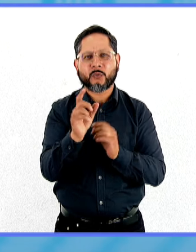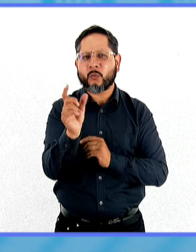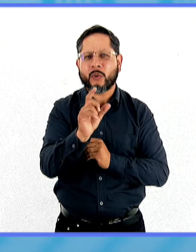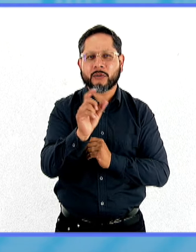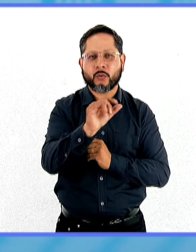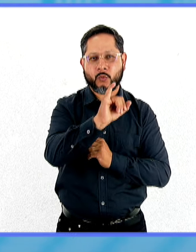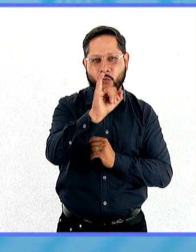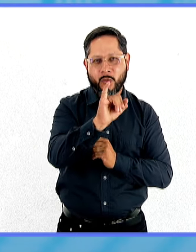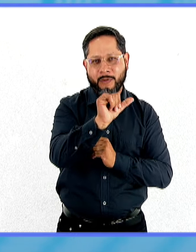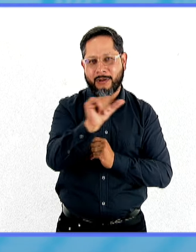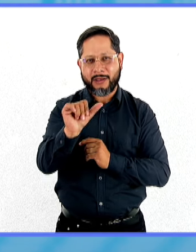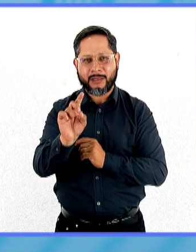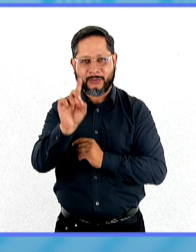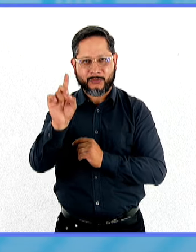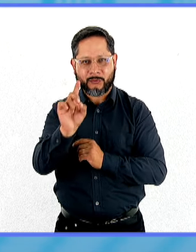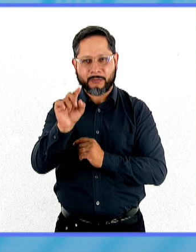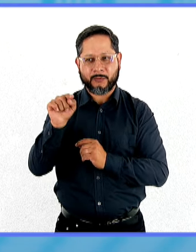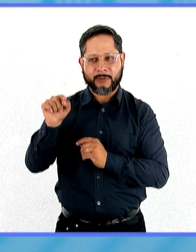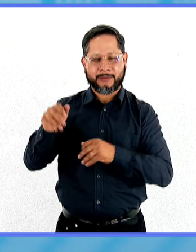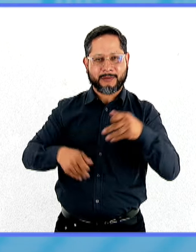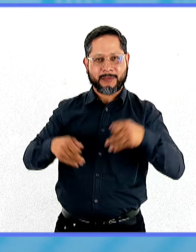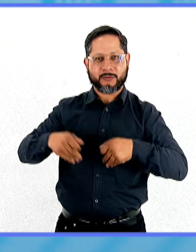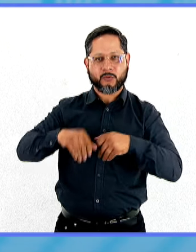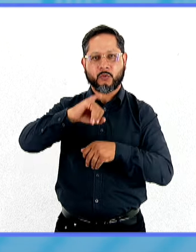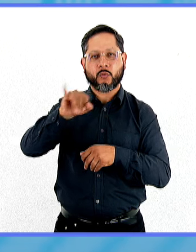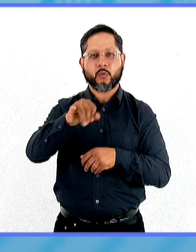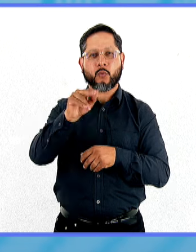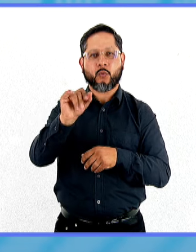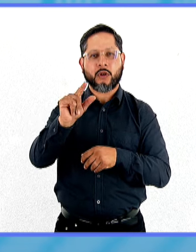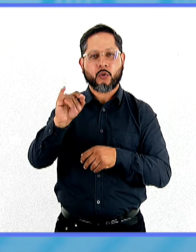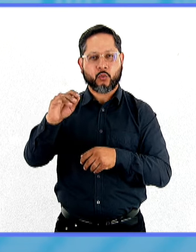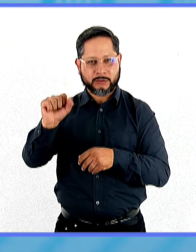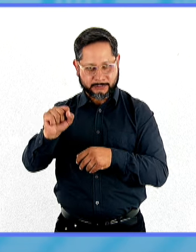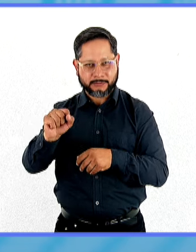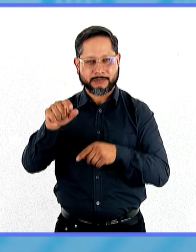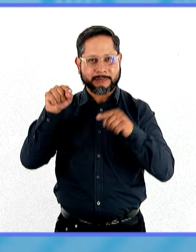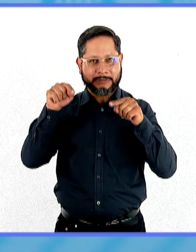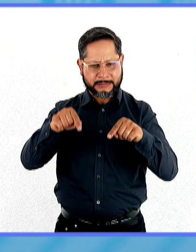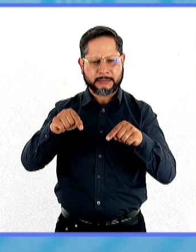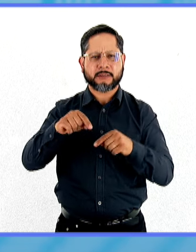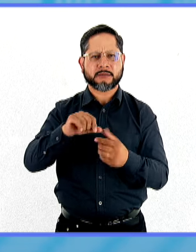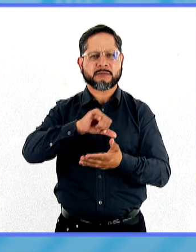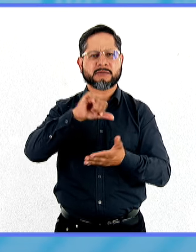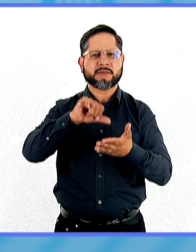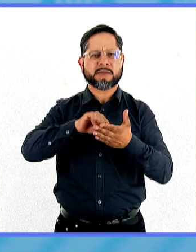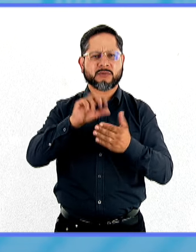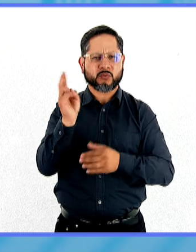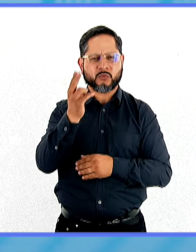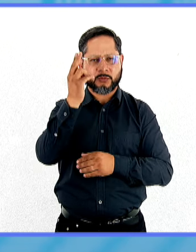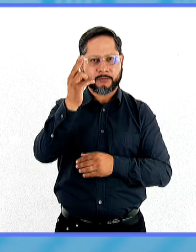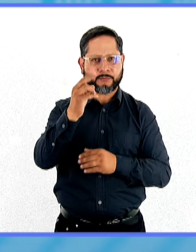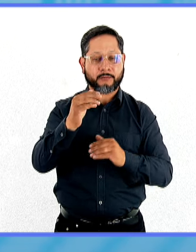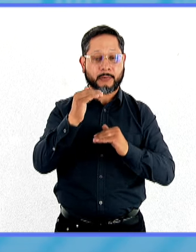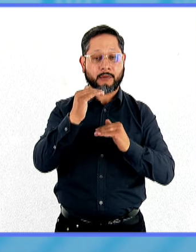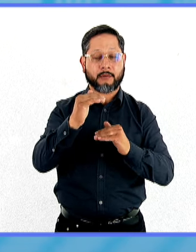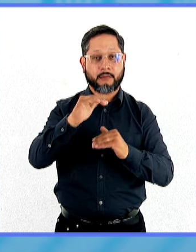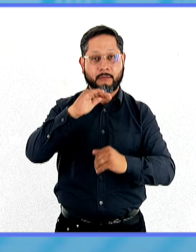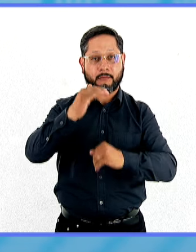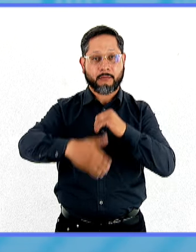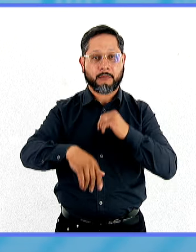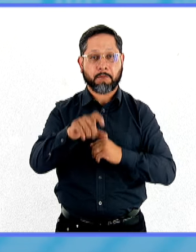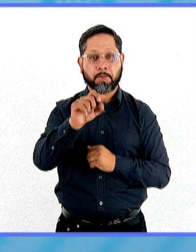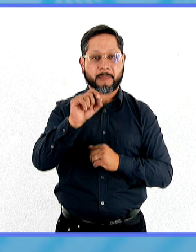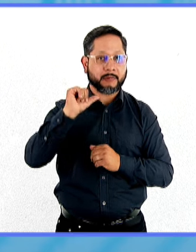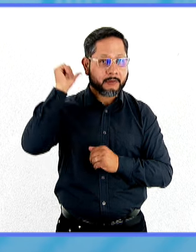jueves a domingo en el teatro Juan ris de Alarcón aquí en el centro cultural universitario y termina temporada el 20 de abril más